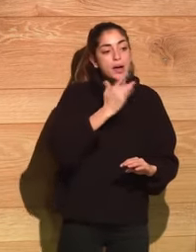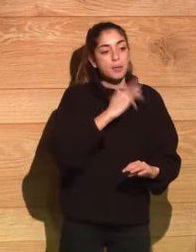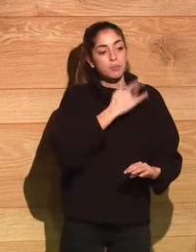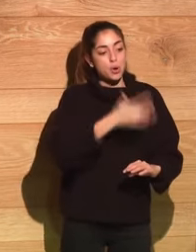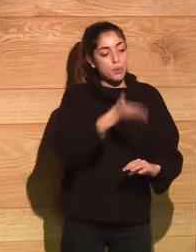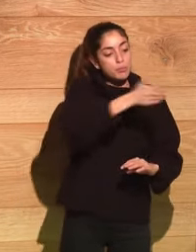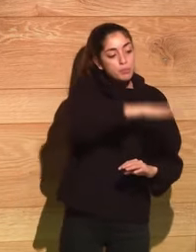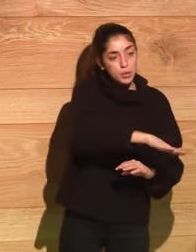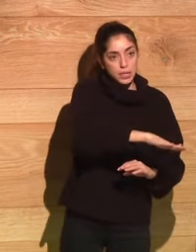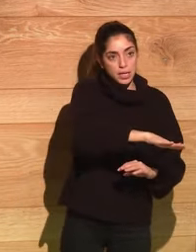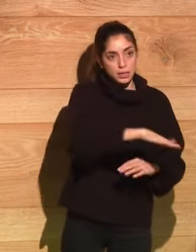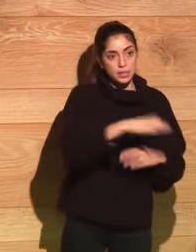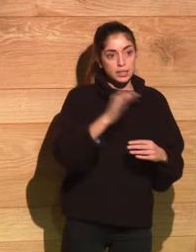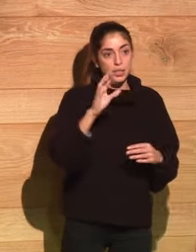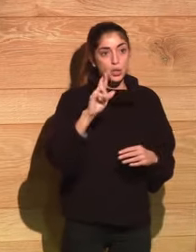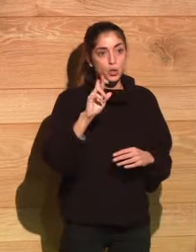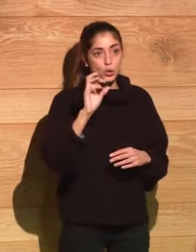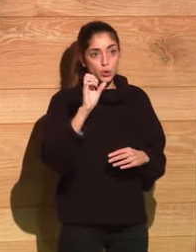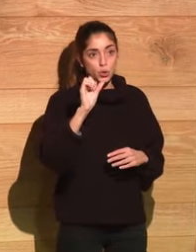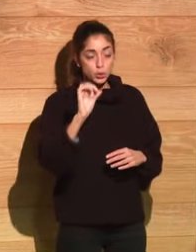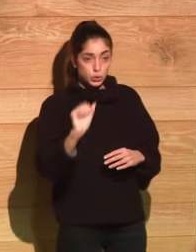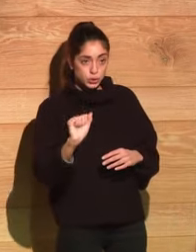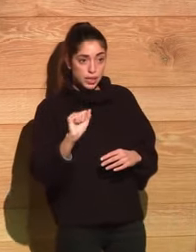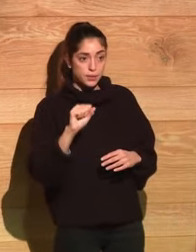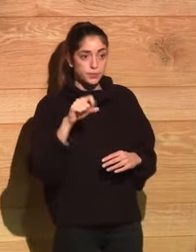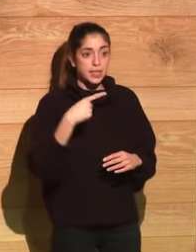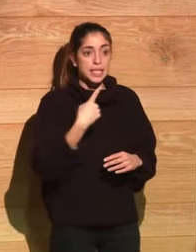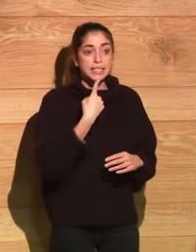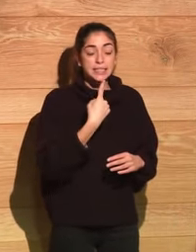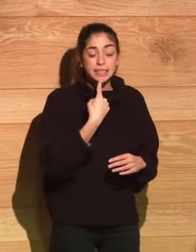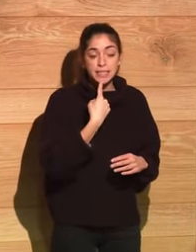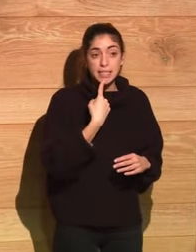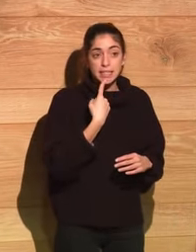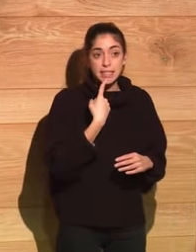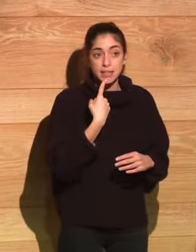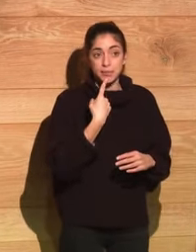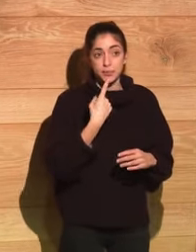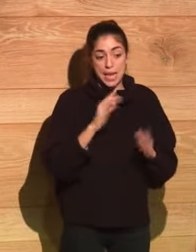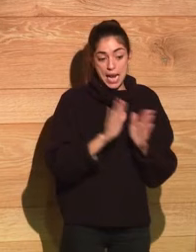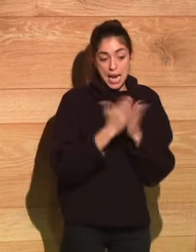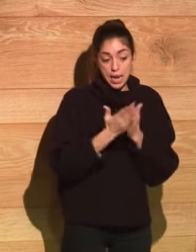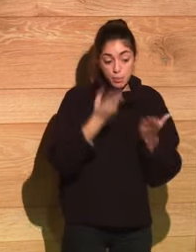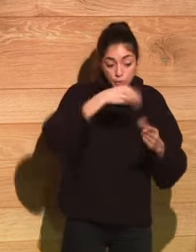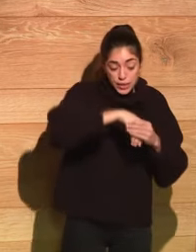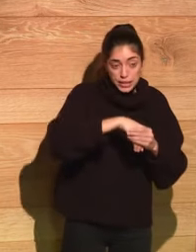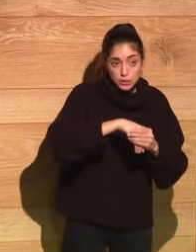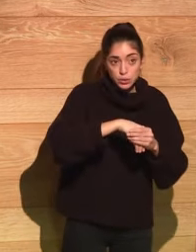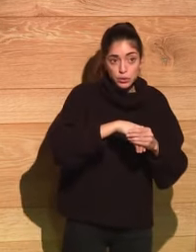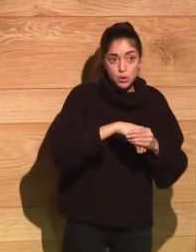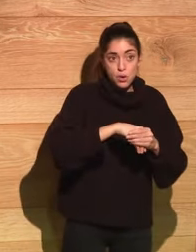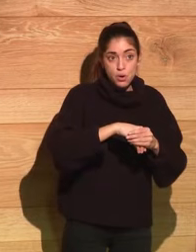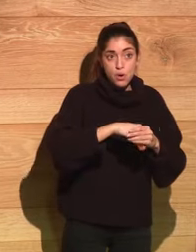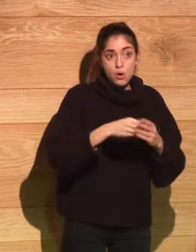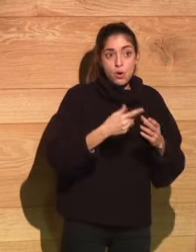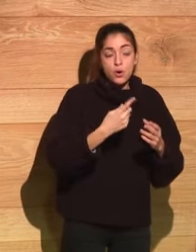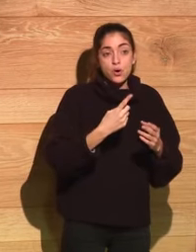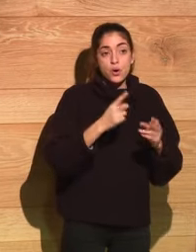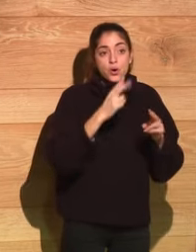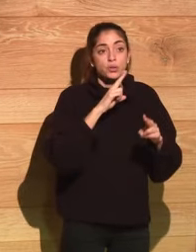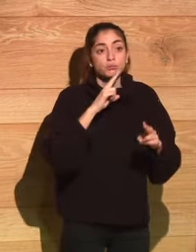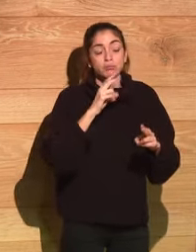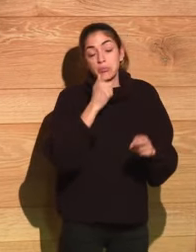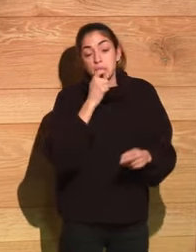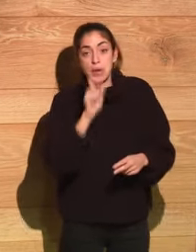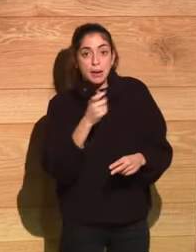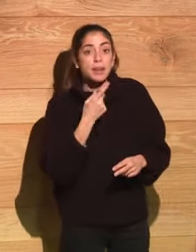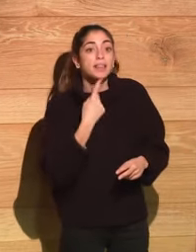Chacel enumera en más de 126 ocasiones la palabra deseo en este libro. Deseo frente a pasión,